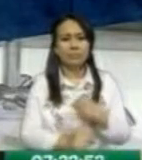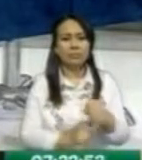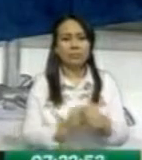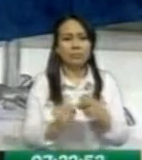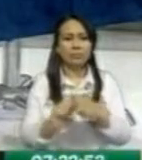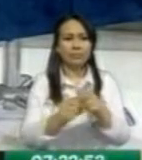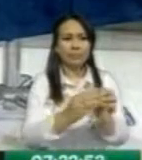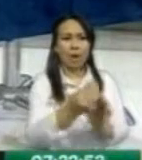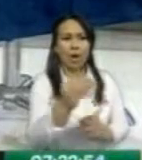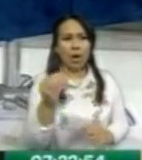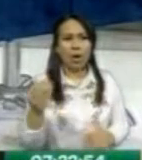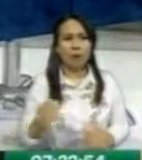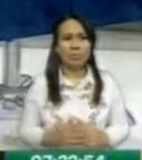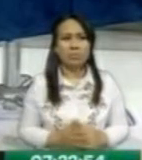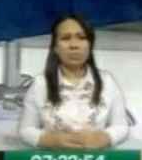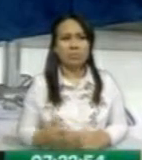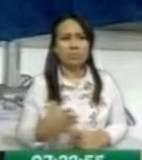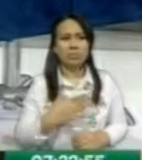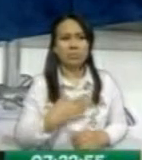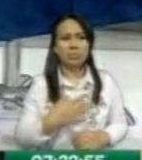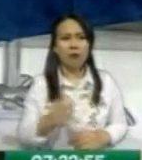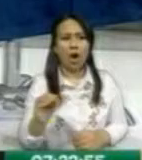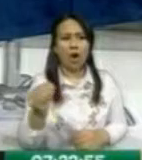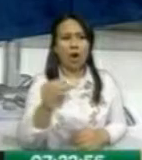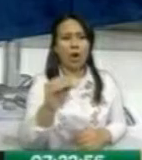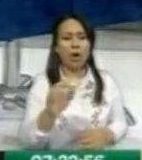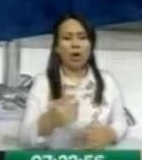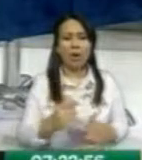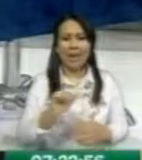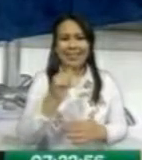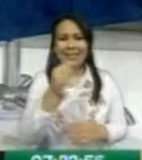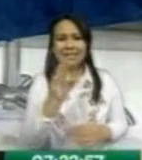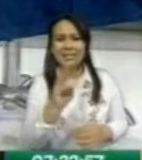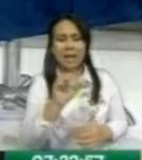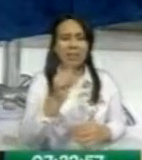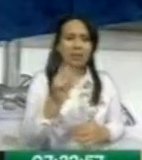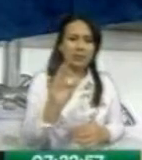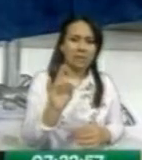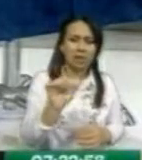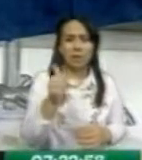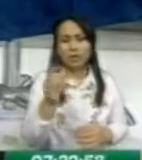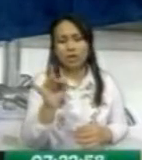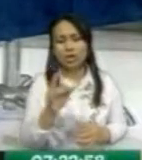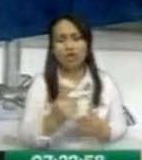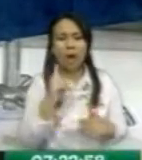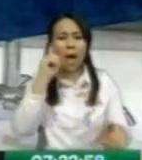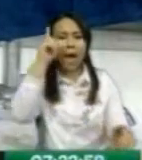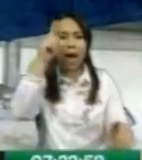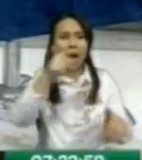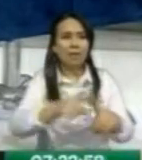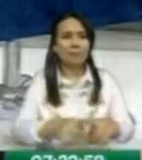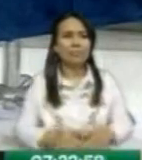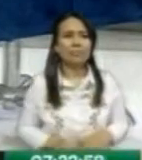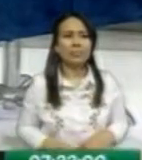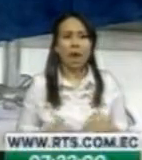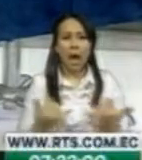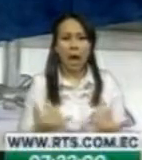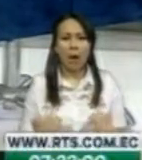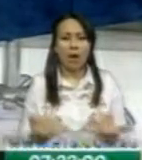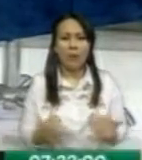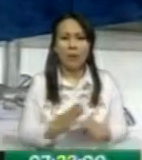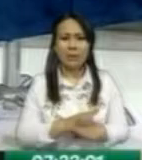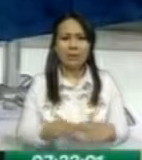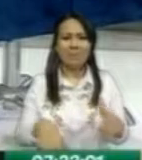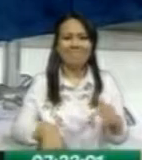problema de jóvenes, yo asumo jóvenes a partir de los 16, 17, 18 años en adelante, pero ya desde ahora se le